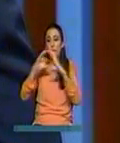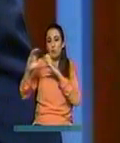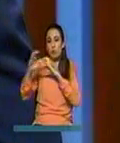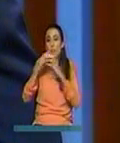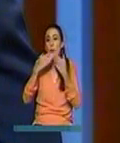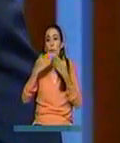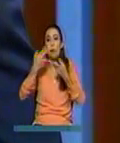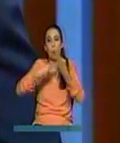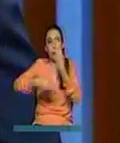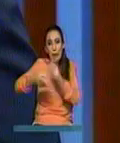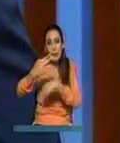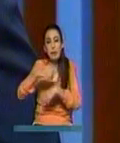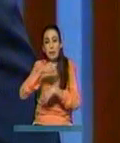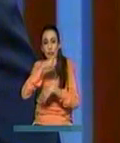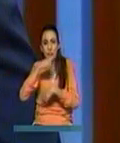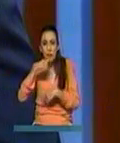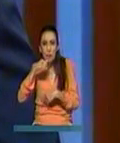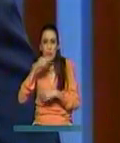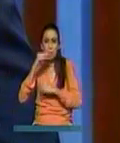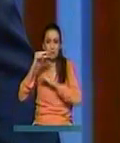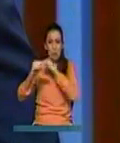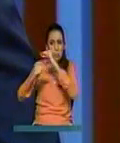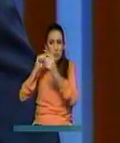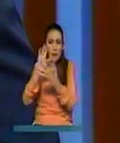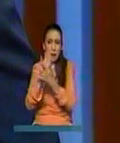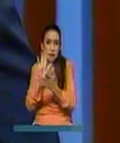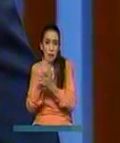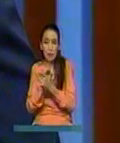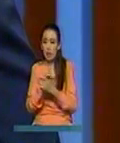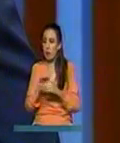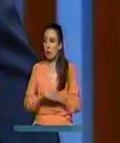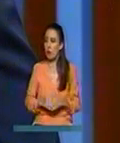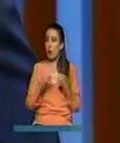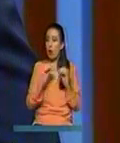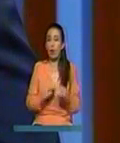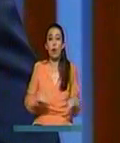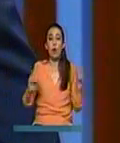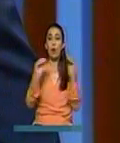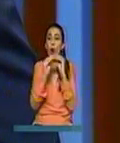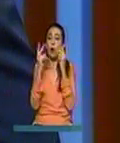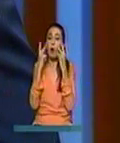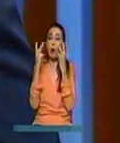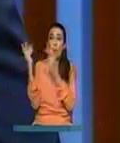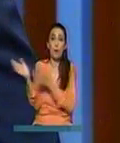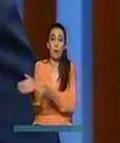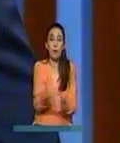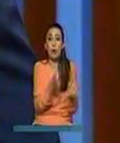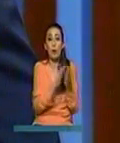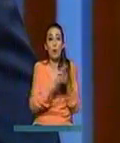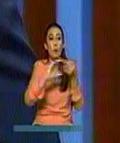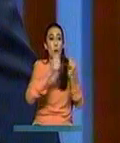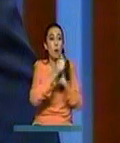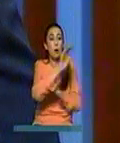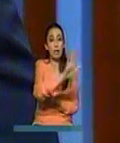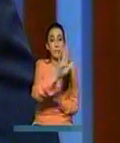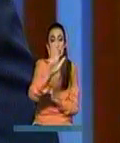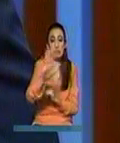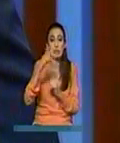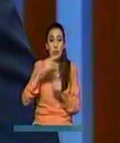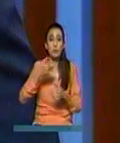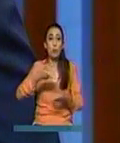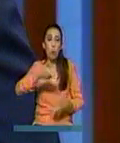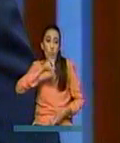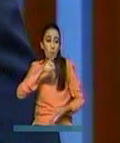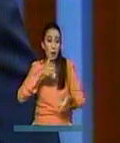Pero si usted ve en las otras, si usted viaja un poco, usted puede ver que en cada esquina usted puede sentarse a tomar